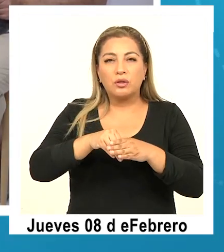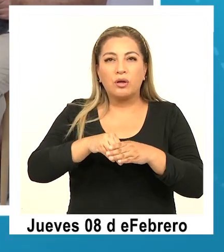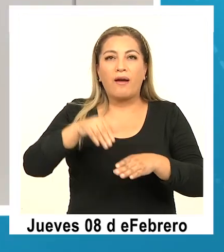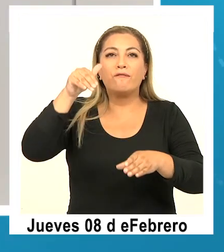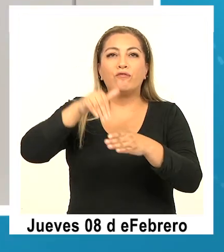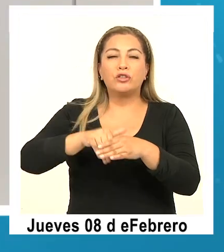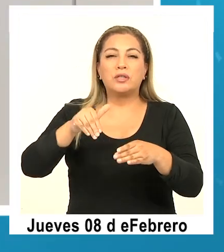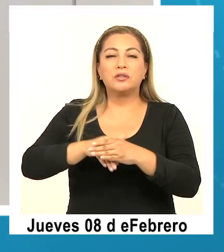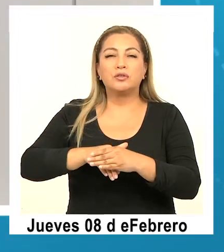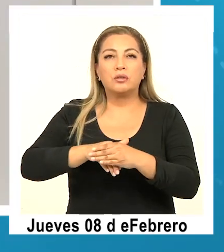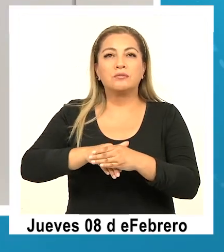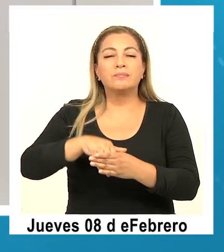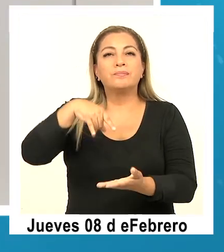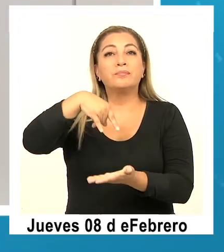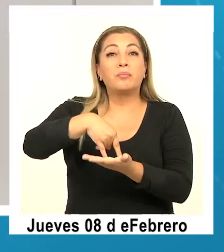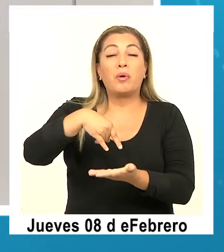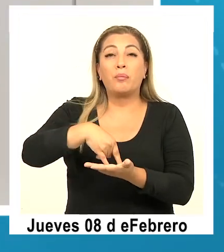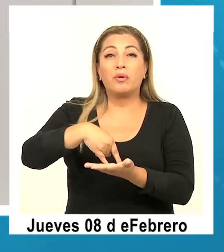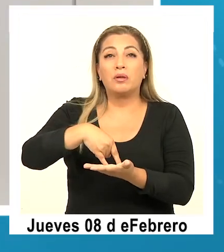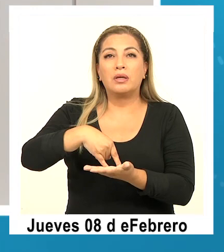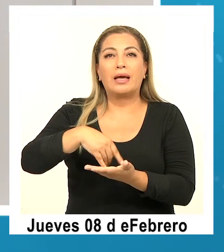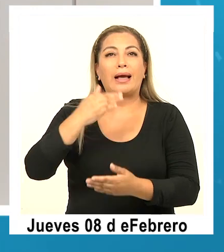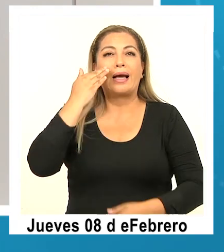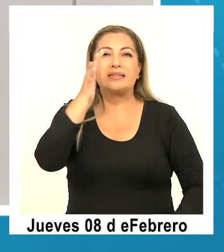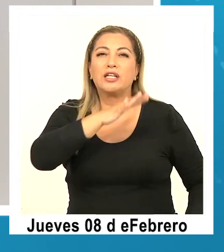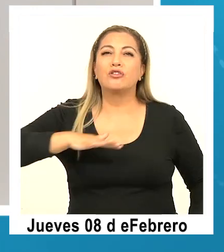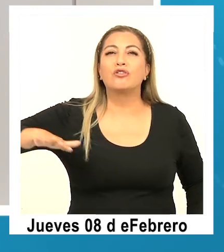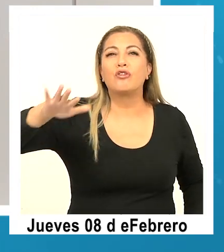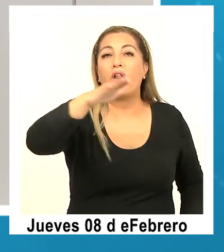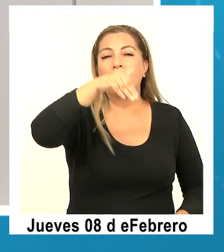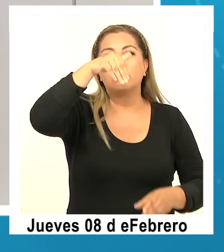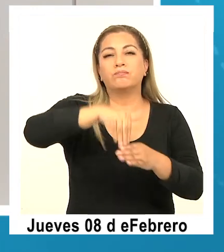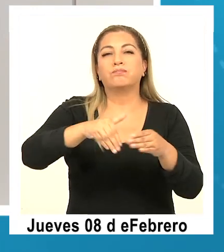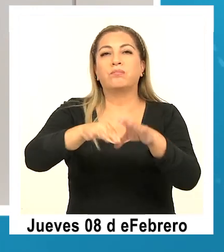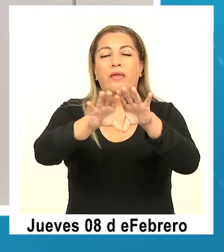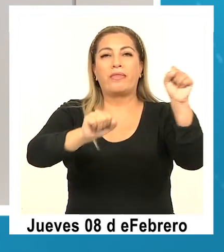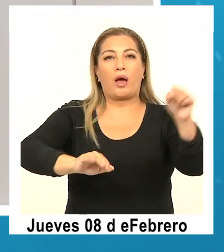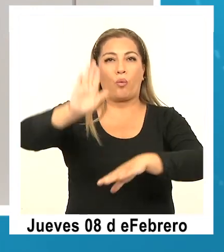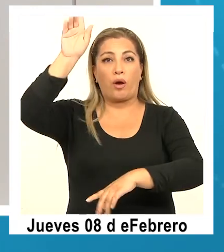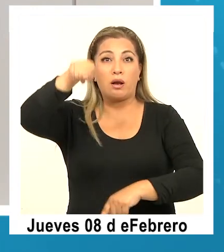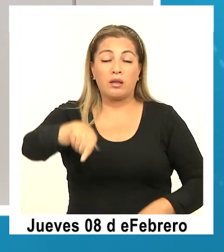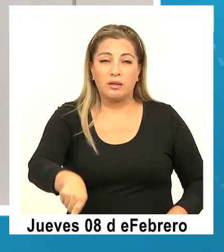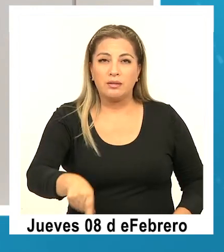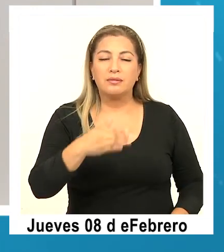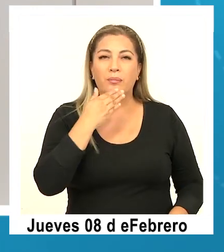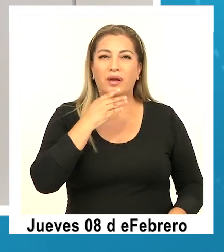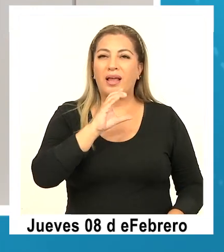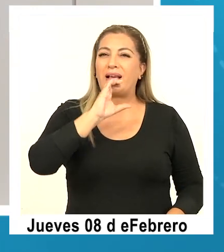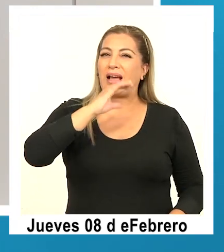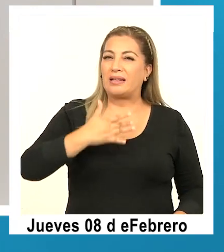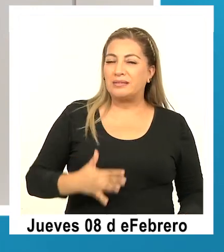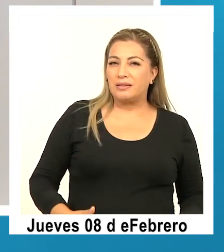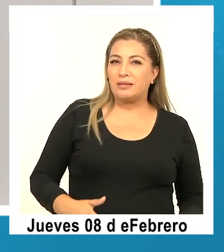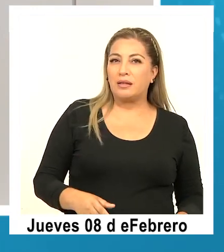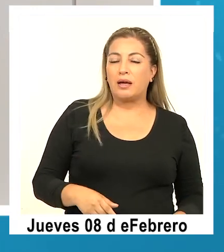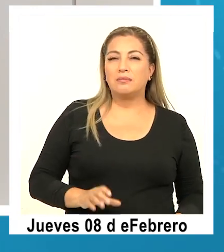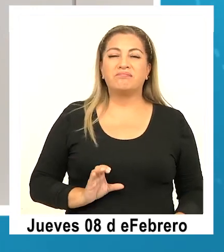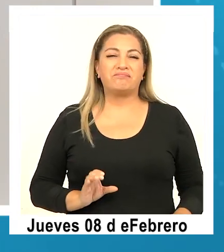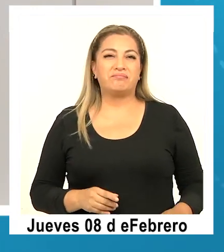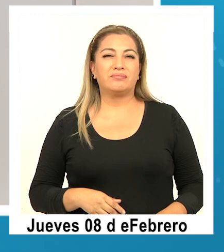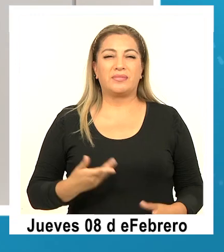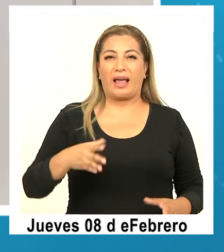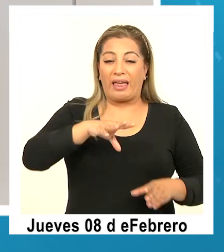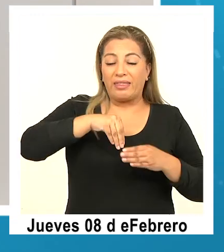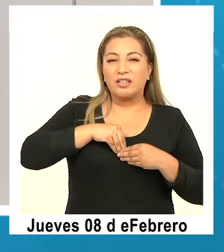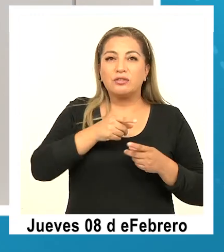votación parlamentaria hay prácticamente unanimidad. Hay caracteres y personalidades, por supuesto, distintas, pero